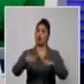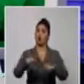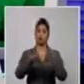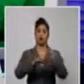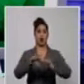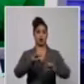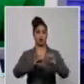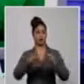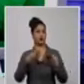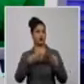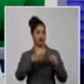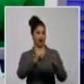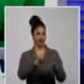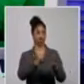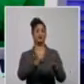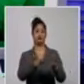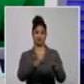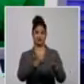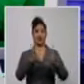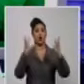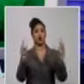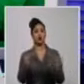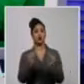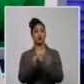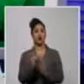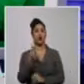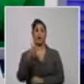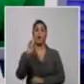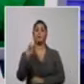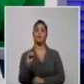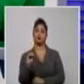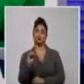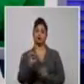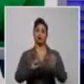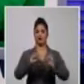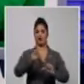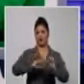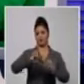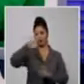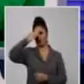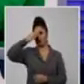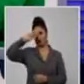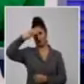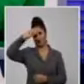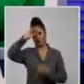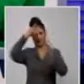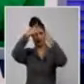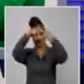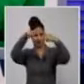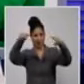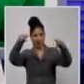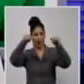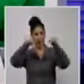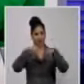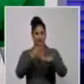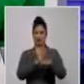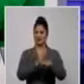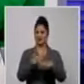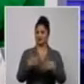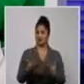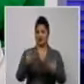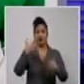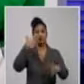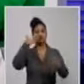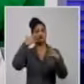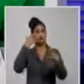que realmente ya suman 20. Y lo más importante, además del valor desde el punto de vista de